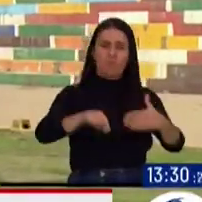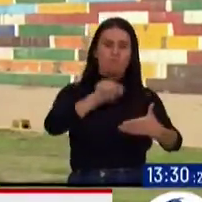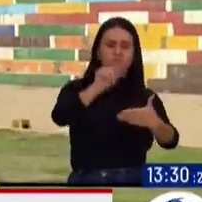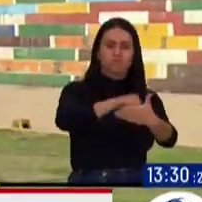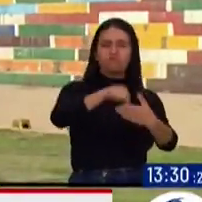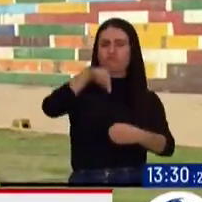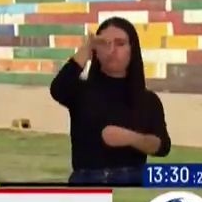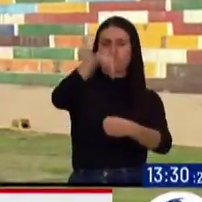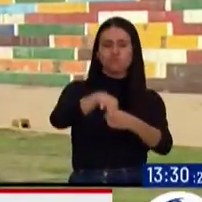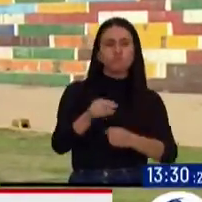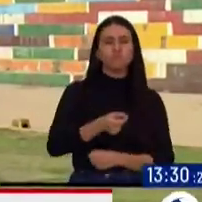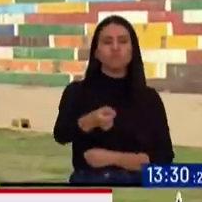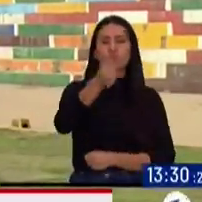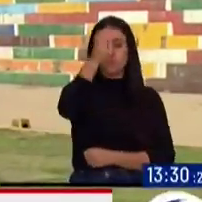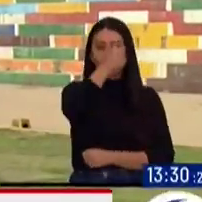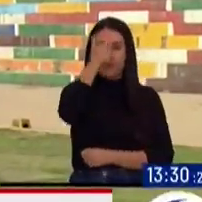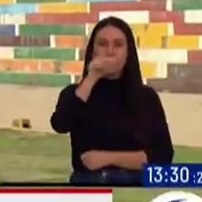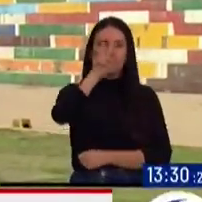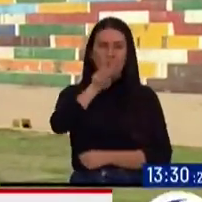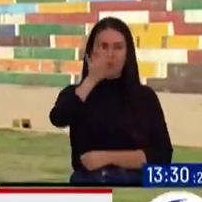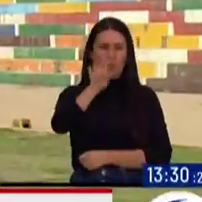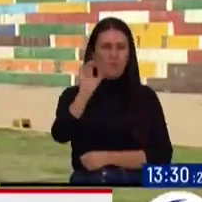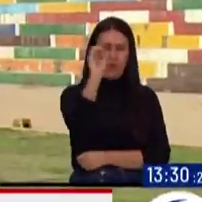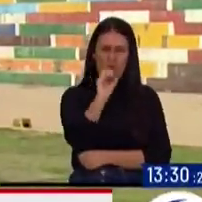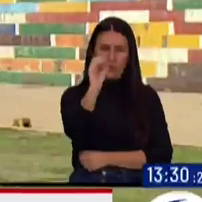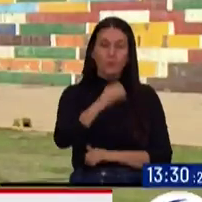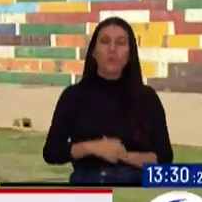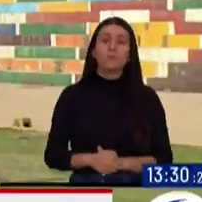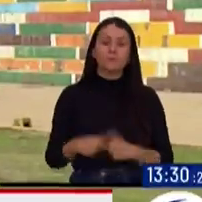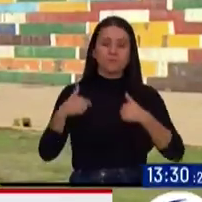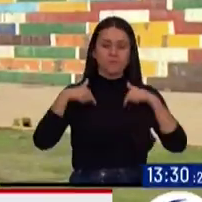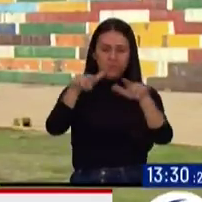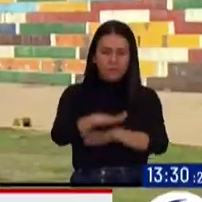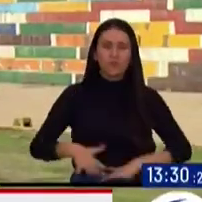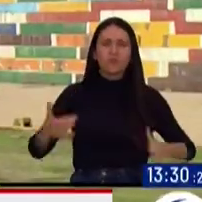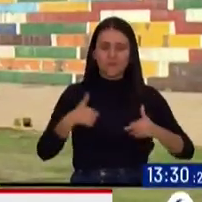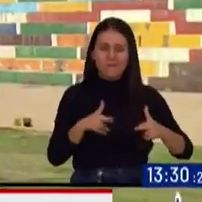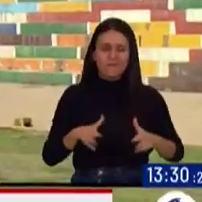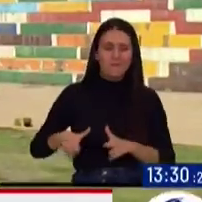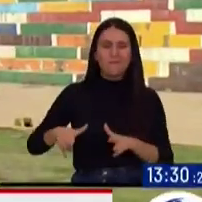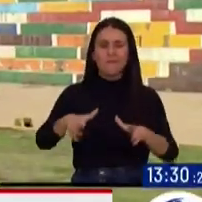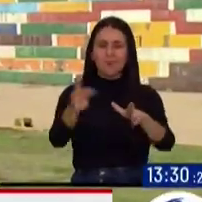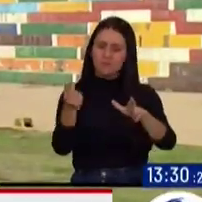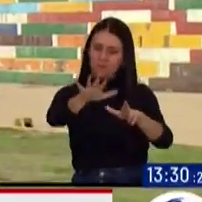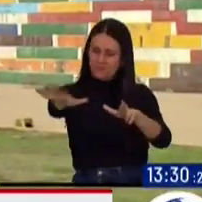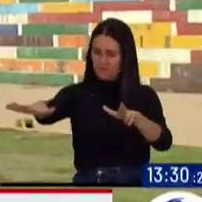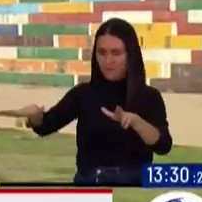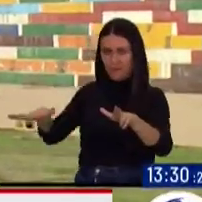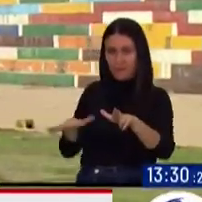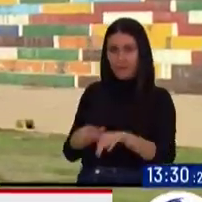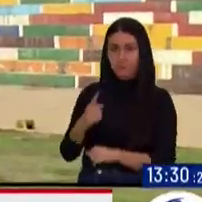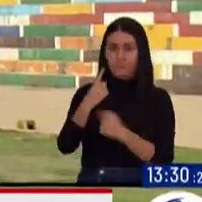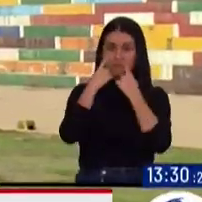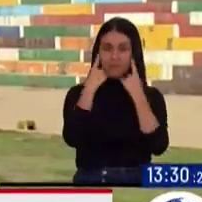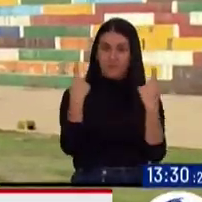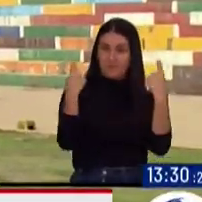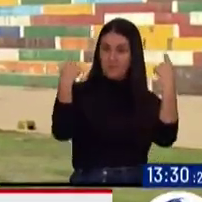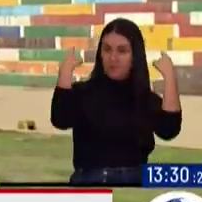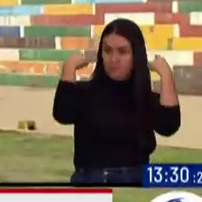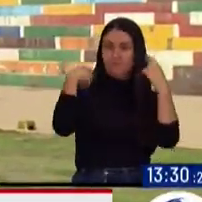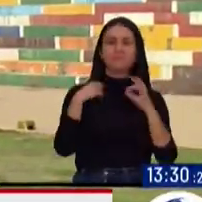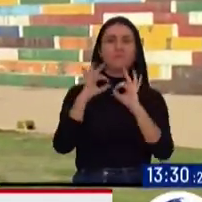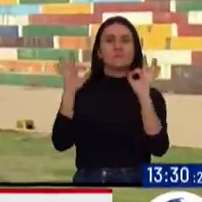la democracia el próximo domingo 29 de octubre. Estamos en el malecón del río Atrato y a mi espalda ustedes pueden ver la Catedral